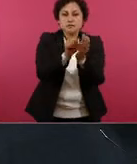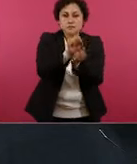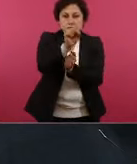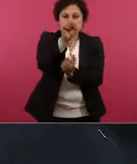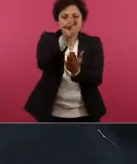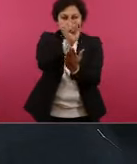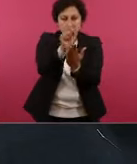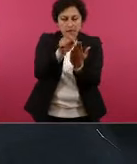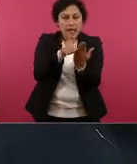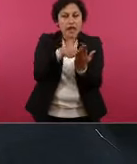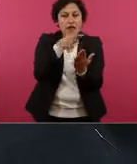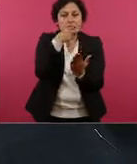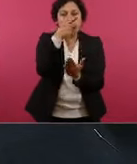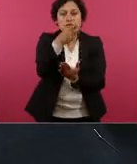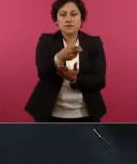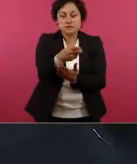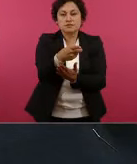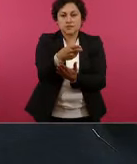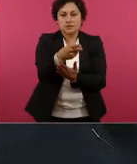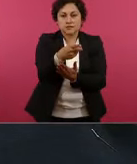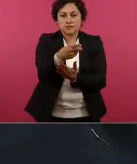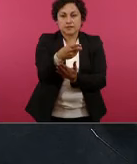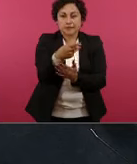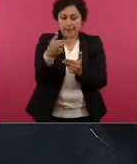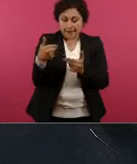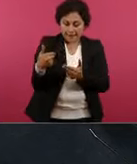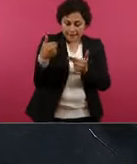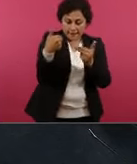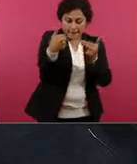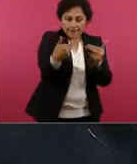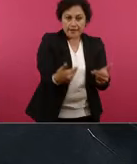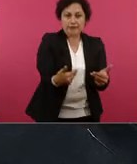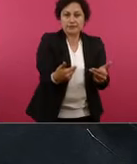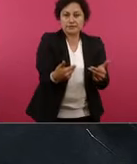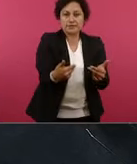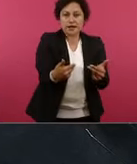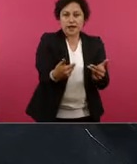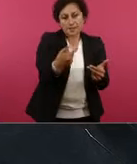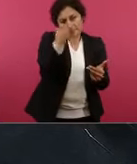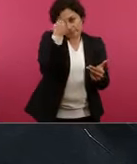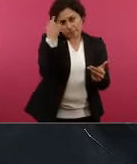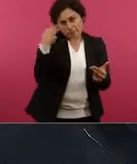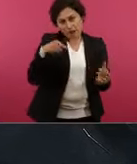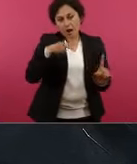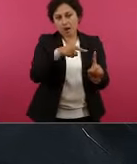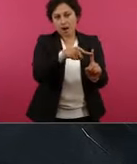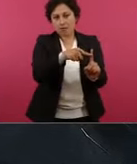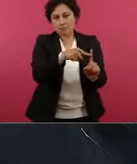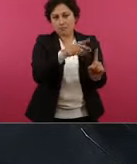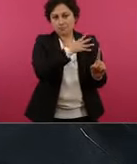aparece de que la mayor parte de la herencia le toca al hijo.